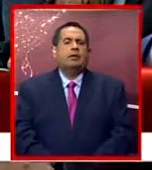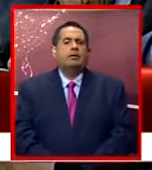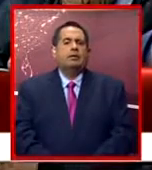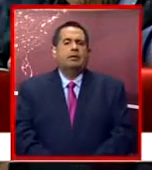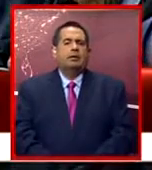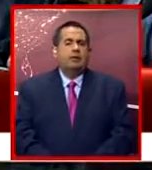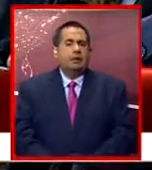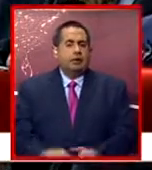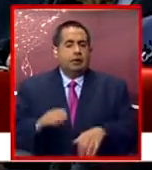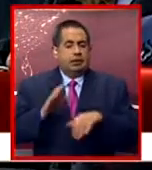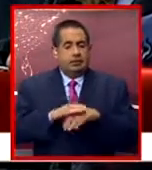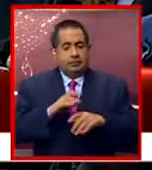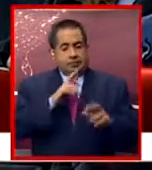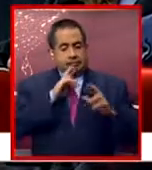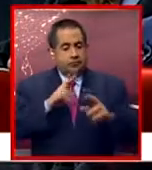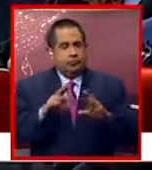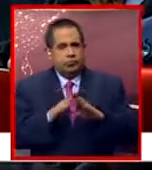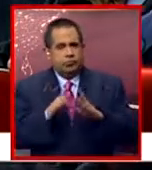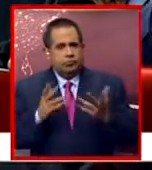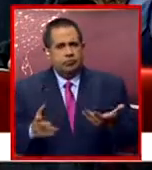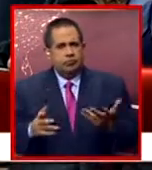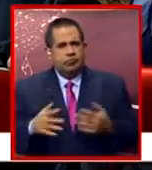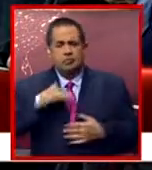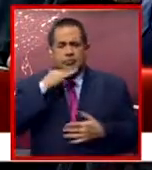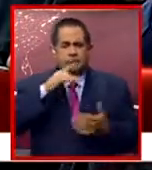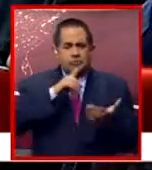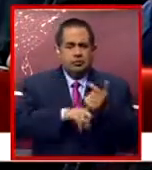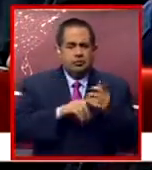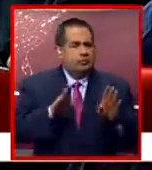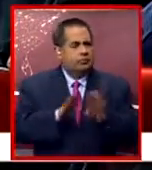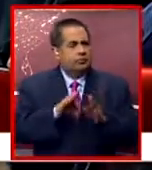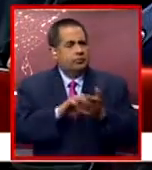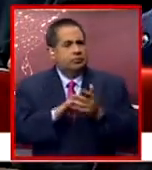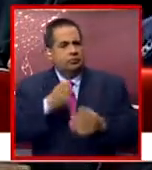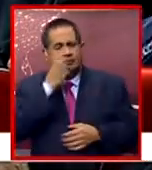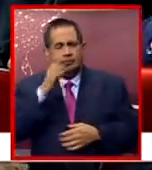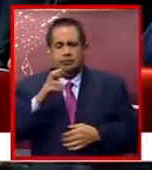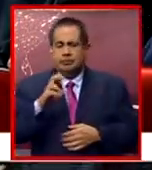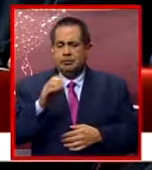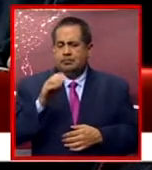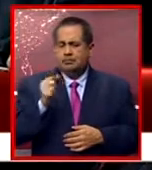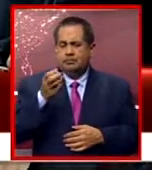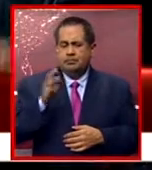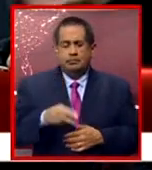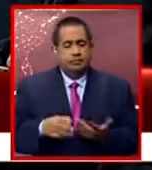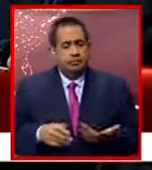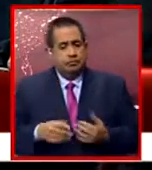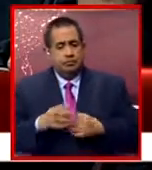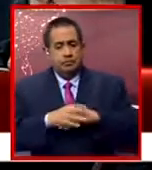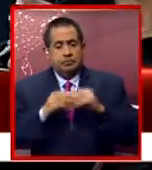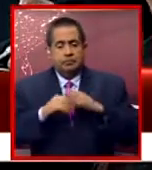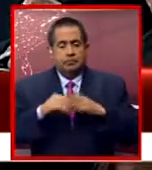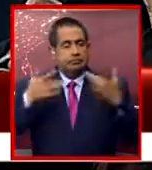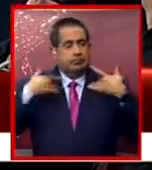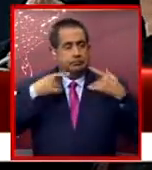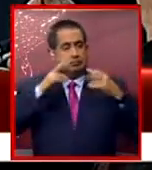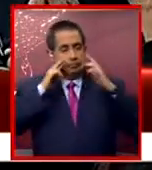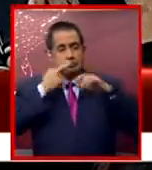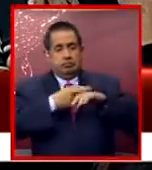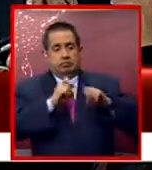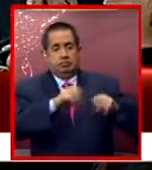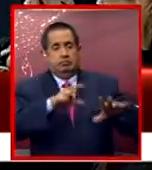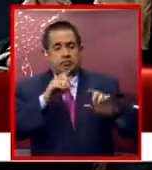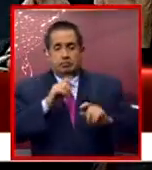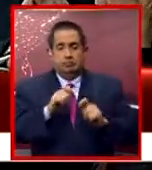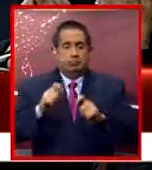La CES me ha rendido cuenta de cómo pudo evitar las tragedias como la del Colegio Repsamen. Se sacuden la responsabilidad. Sin